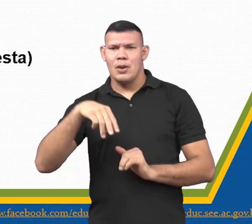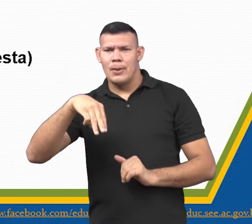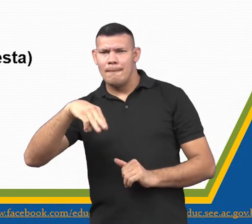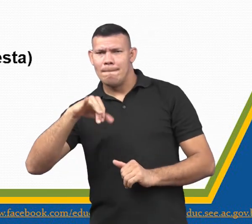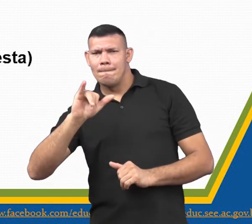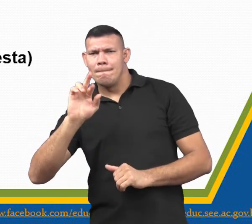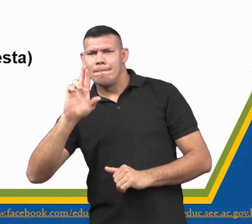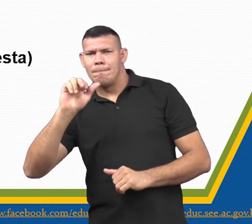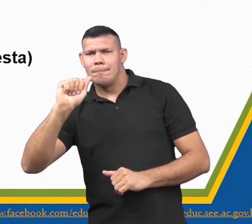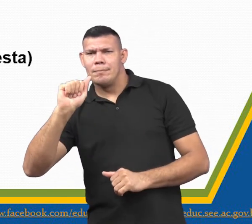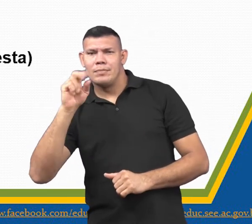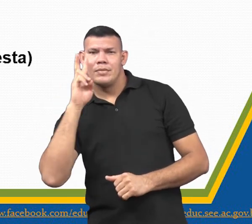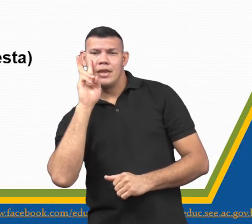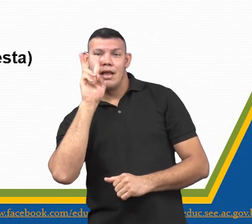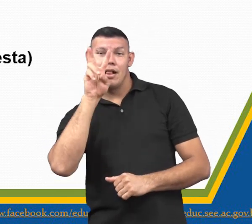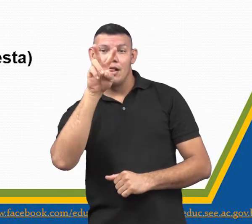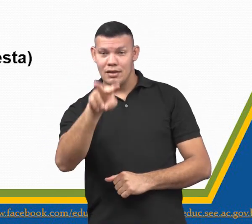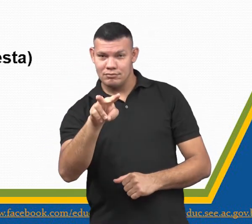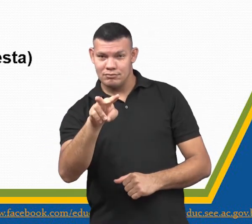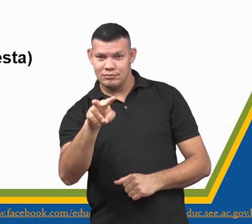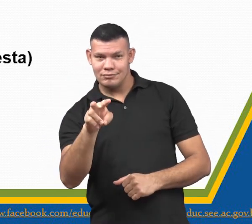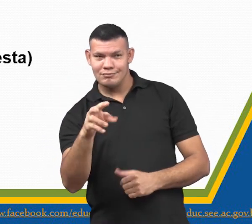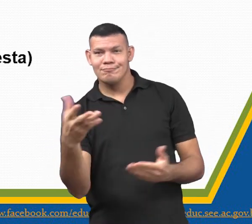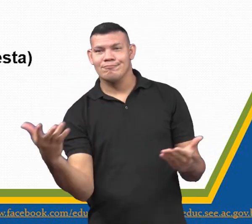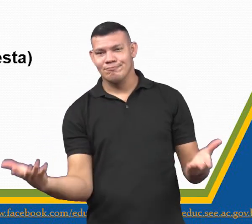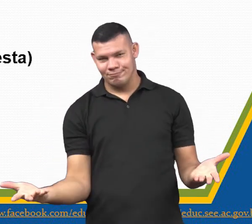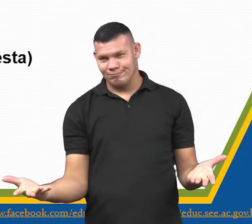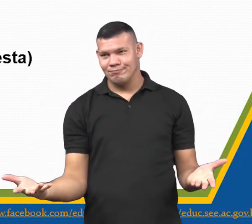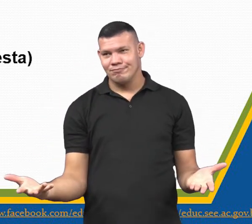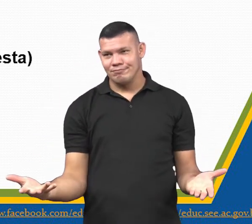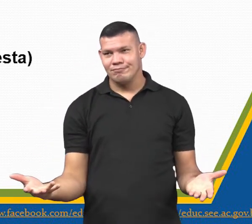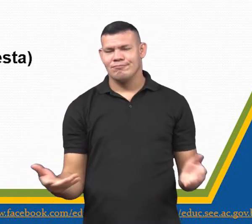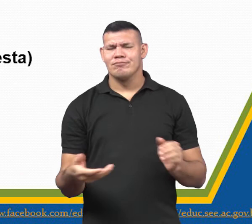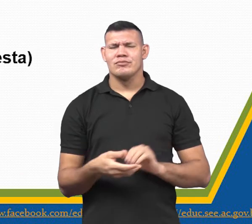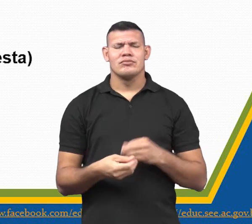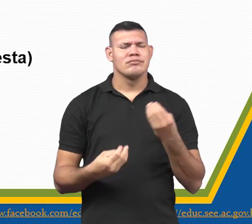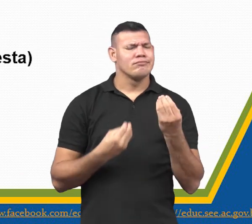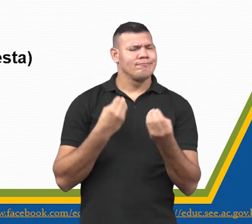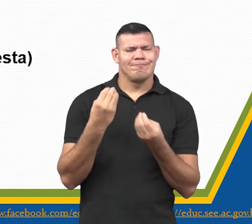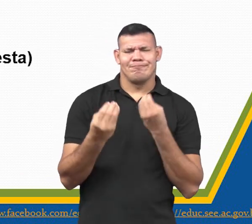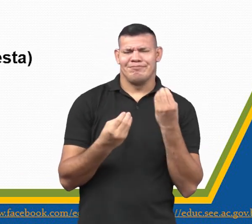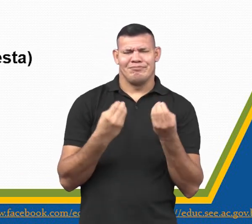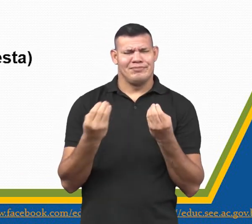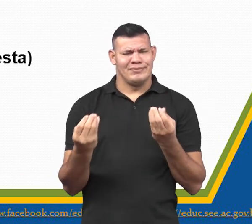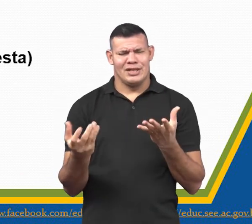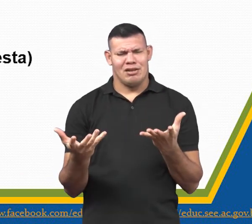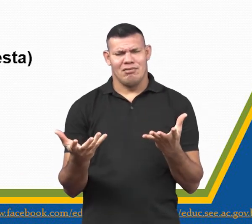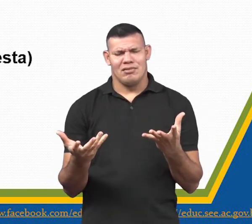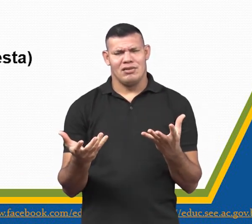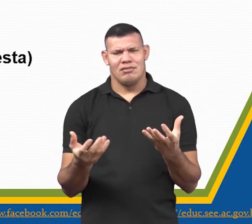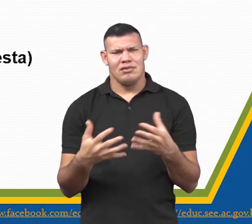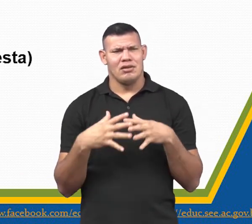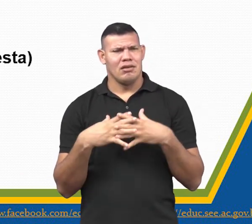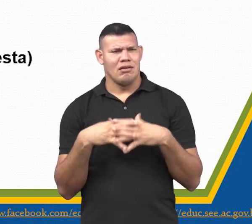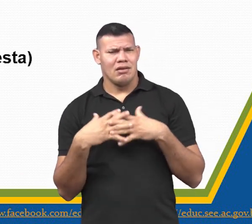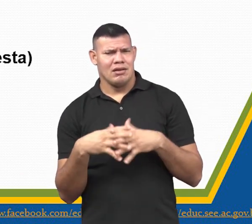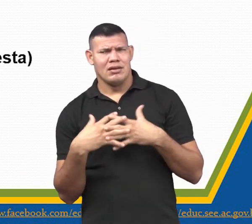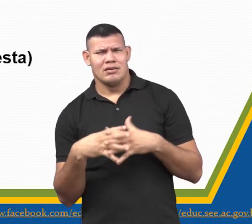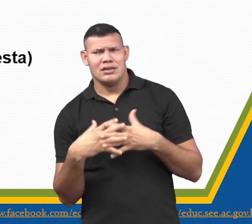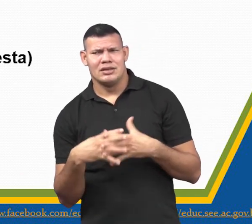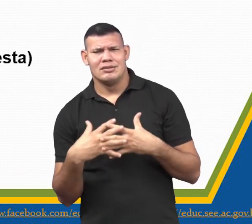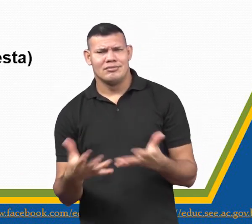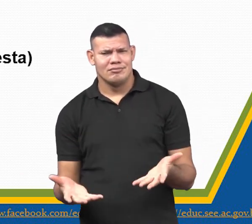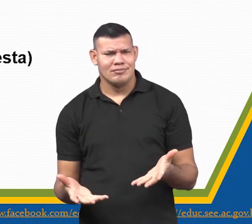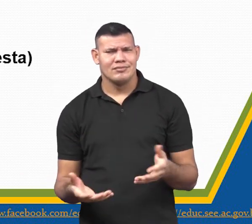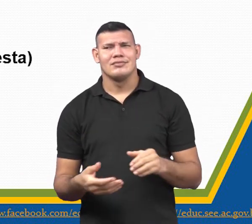Olhar. Olhe. Mira las calles por las esquinas. No hace sentido, ¿no? Y cruza las calles por